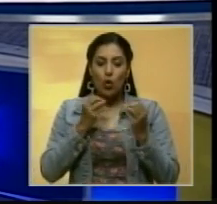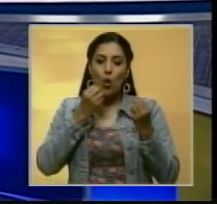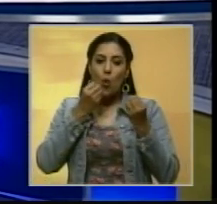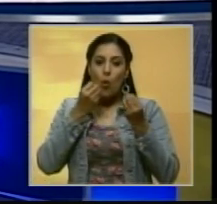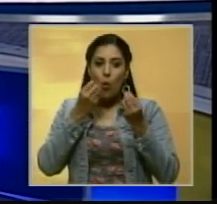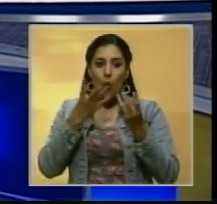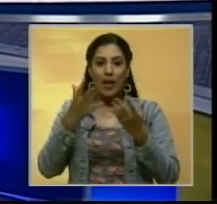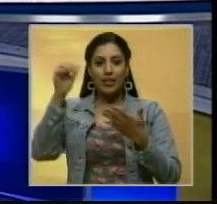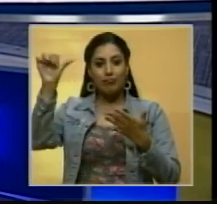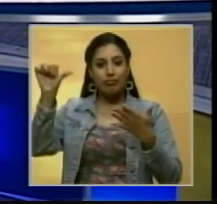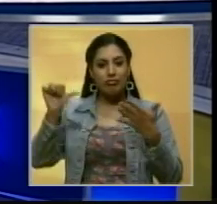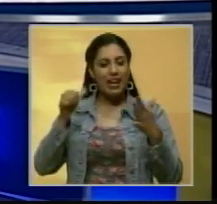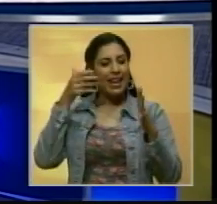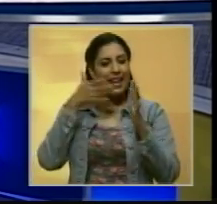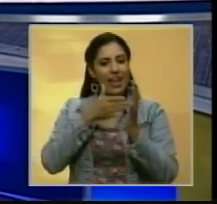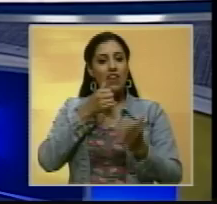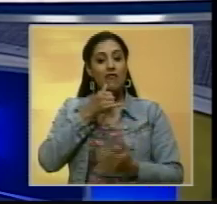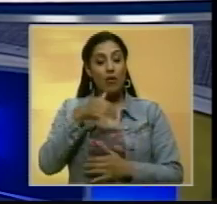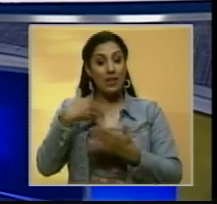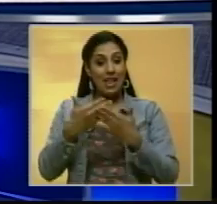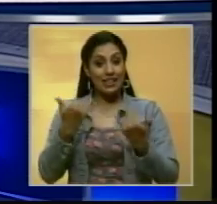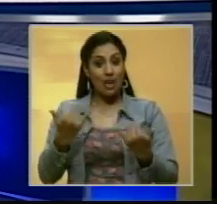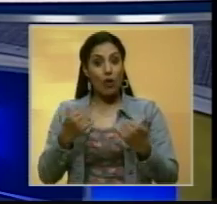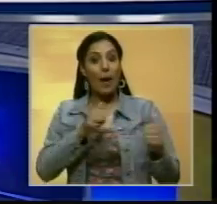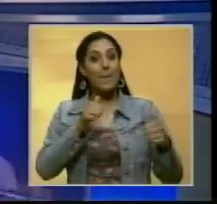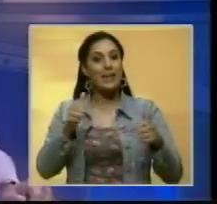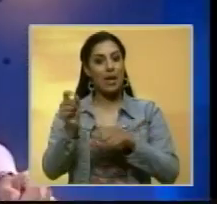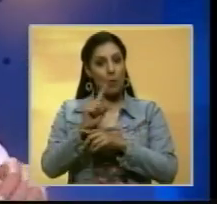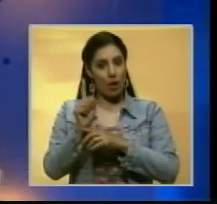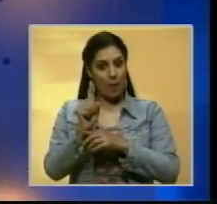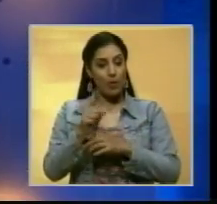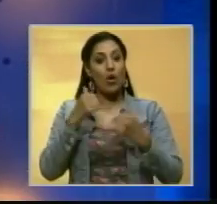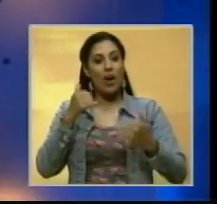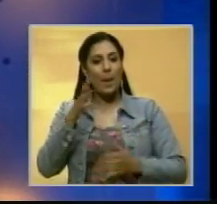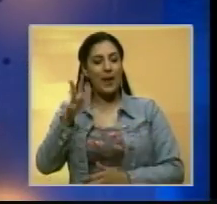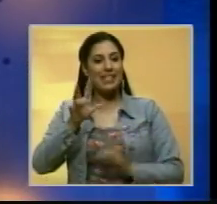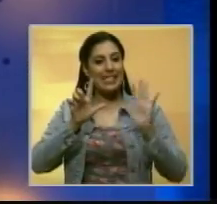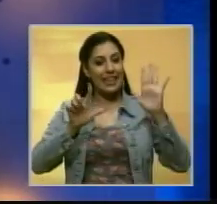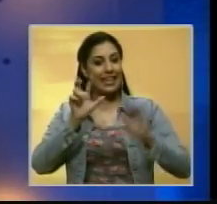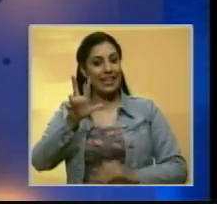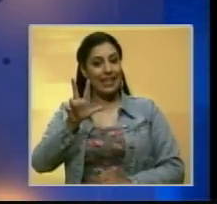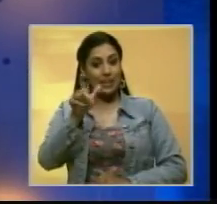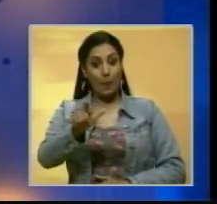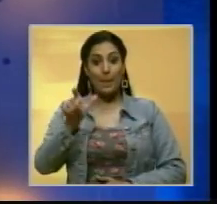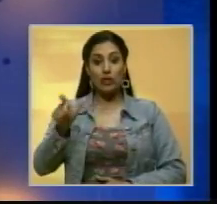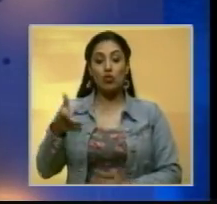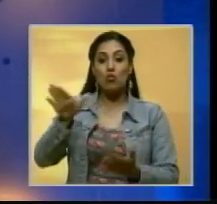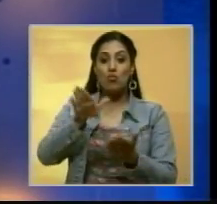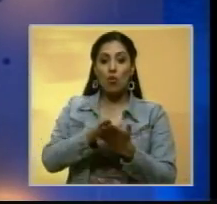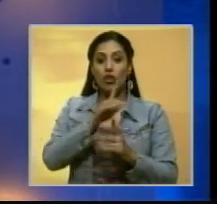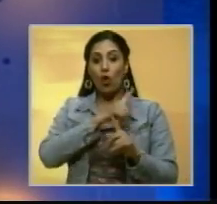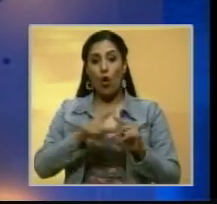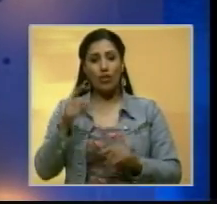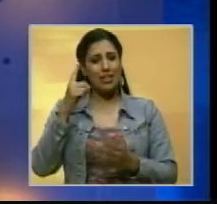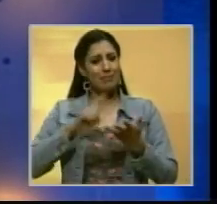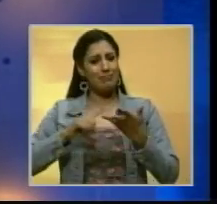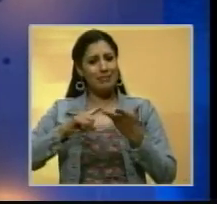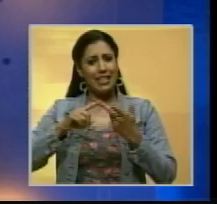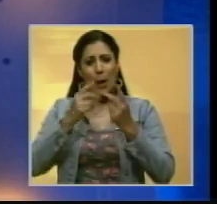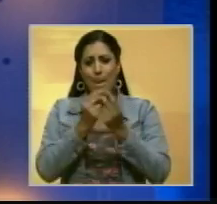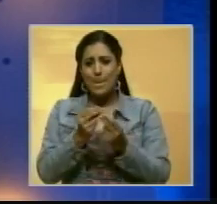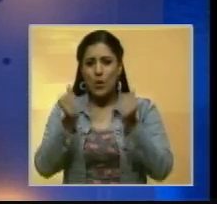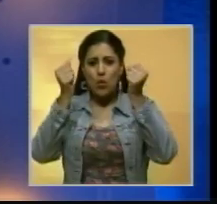para llevarles lo que ha sido información hasta el momento. Comenzamos de inmediato. Al menos 73 personas fallecieron y otras decenas se